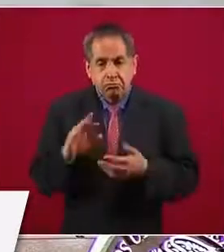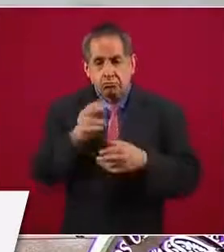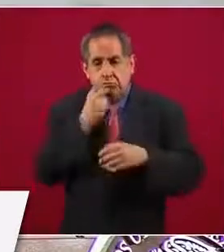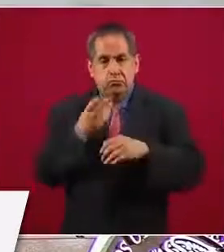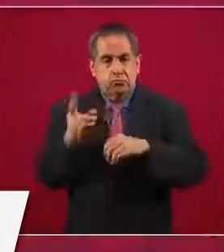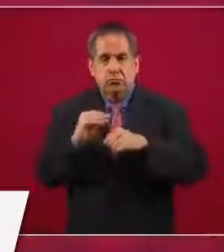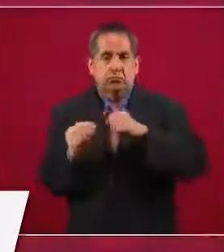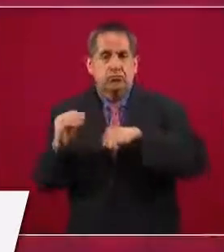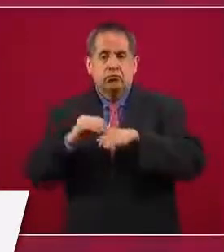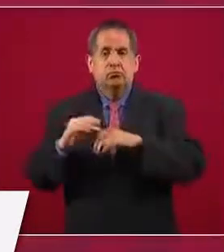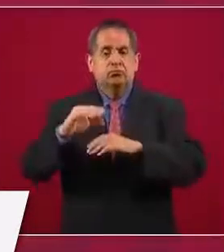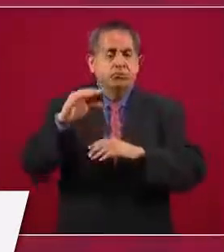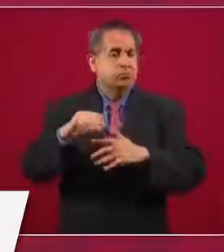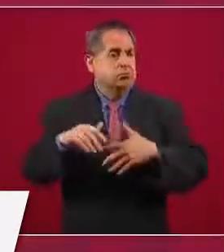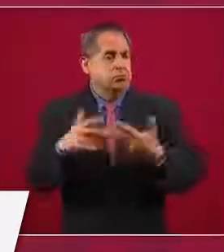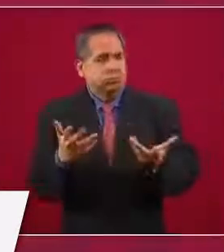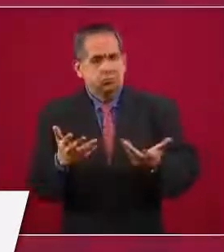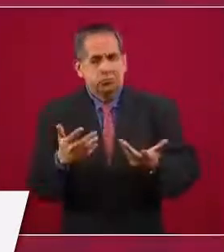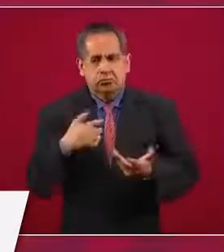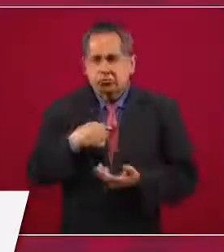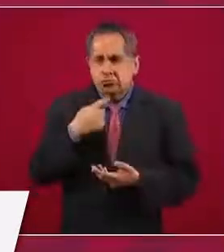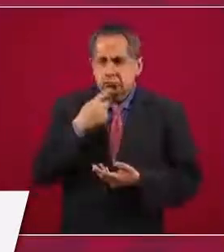en términos reales luego entonces